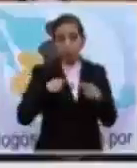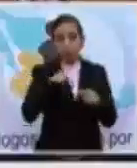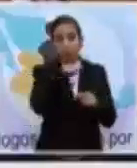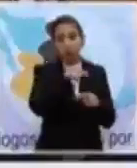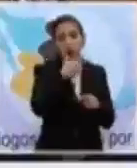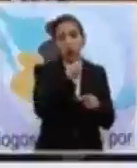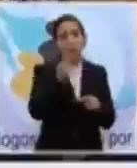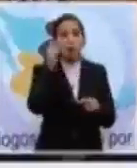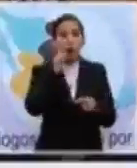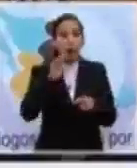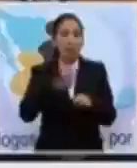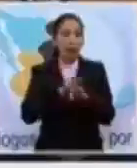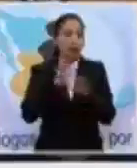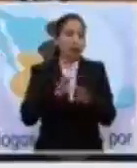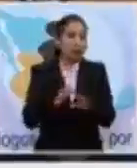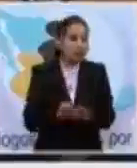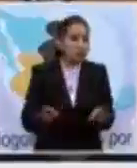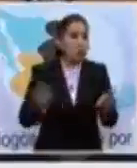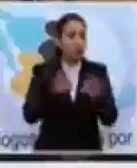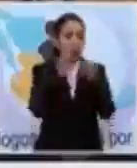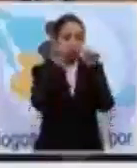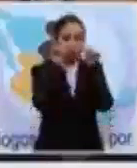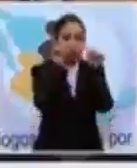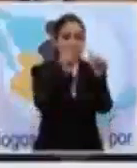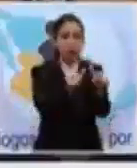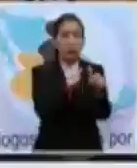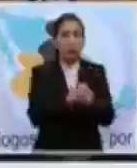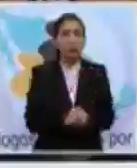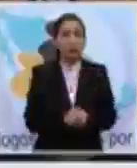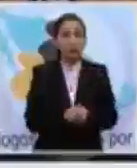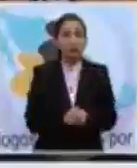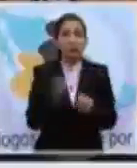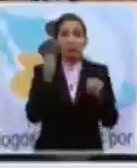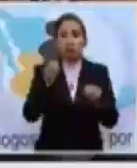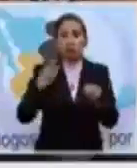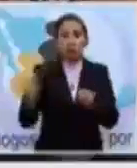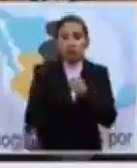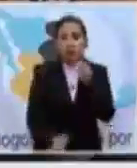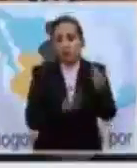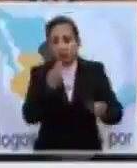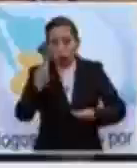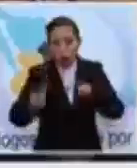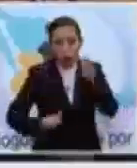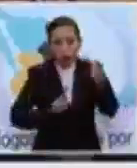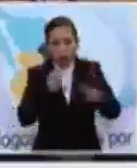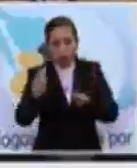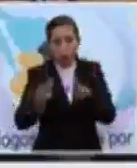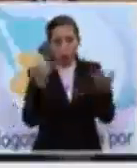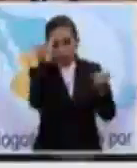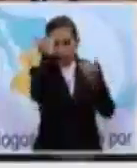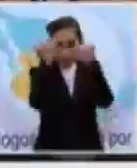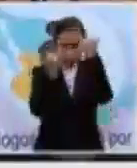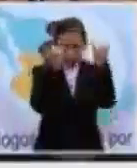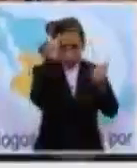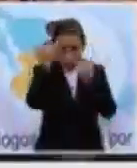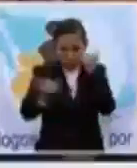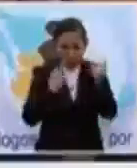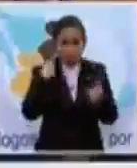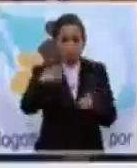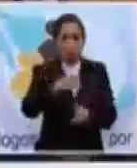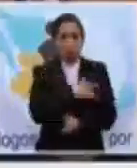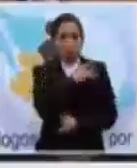que son los que nos importan, que conozcan, ya que muchas de estas preguntas están hechas surgiendo de